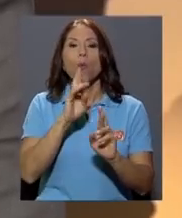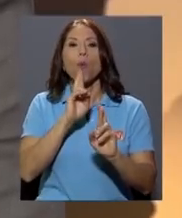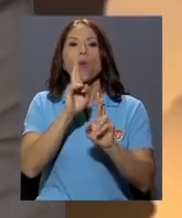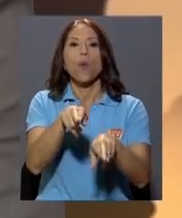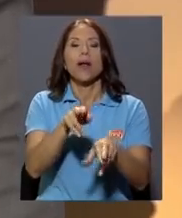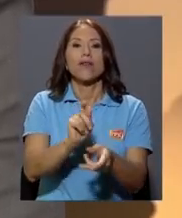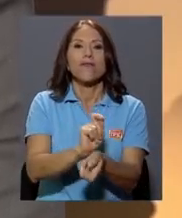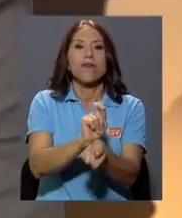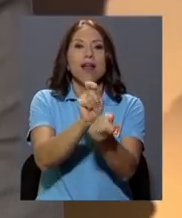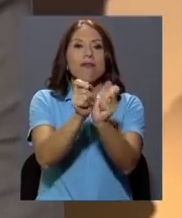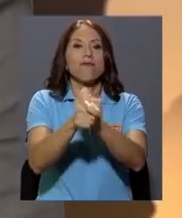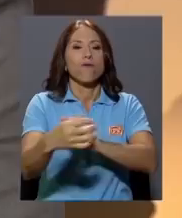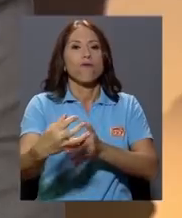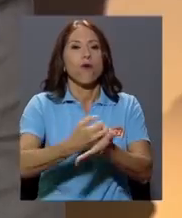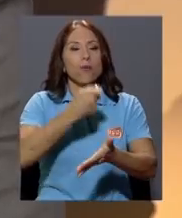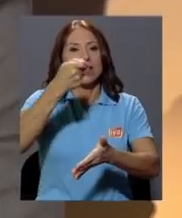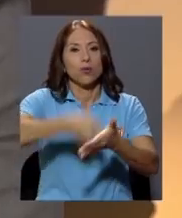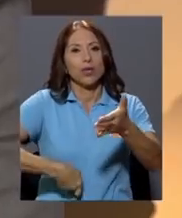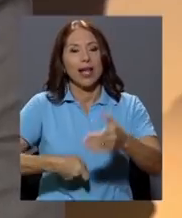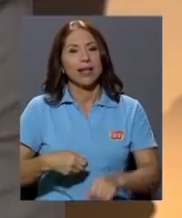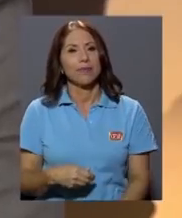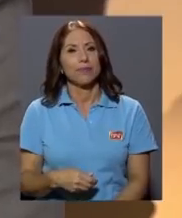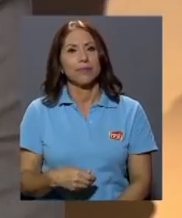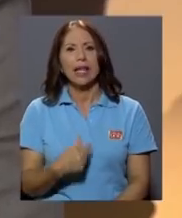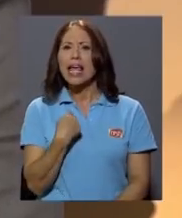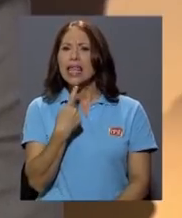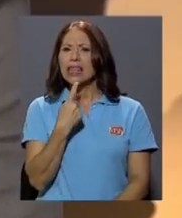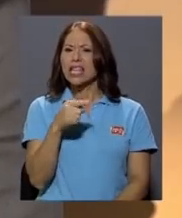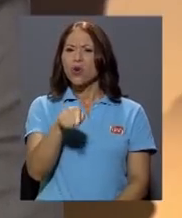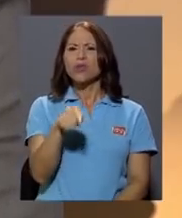producto de la reforma tributaria. ¿Por qué digo esto?